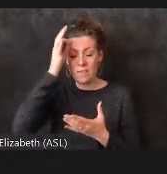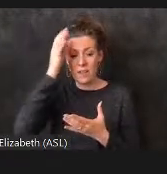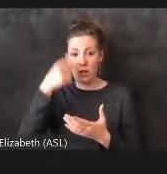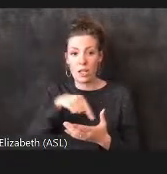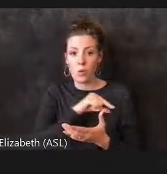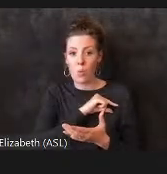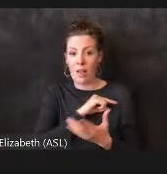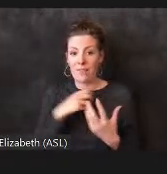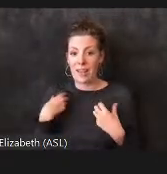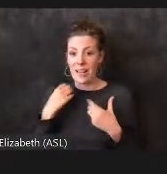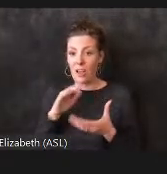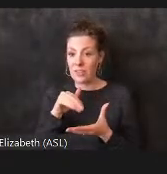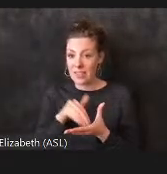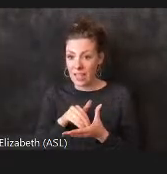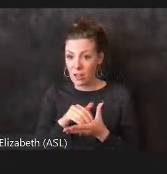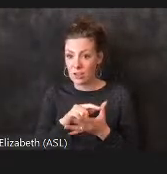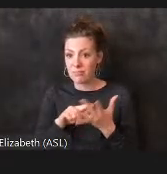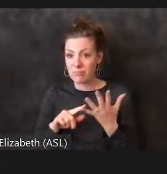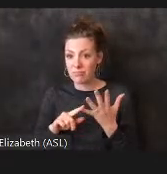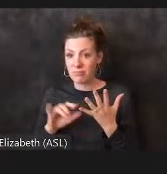su personal